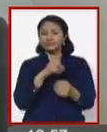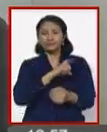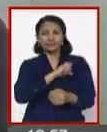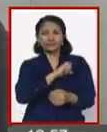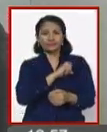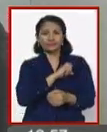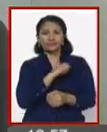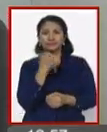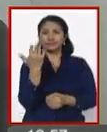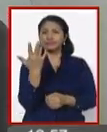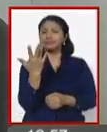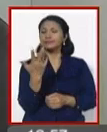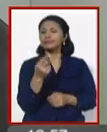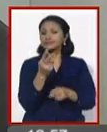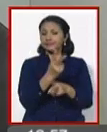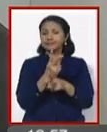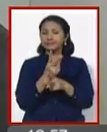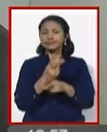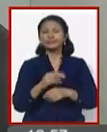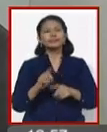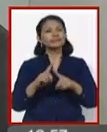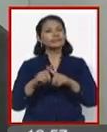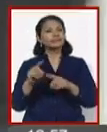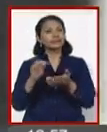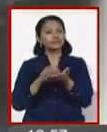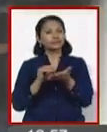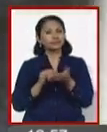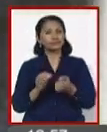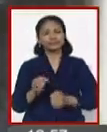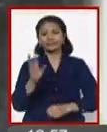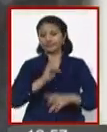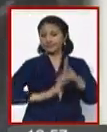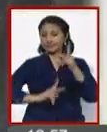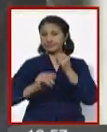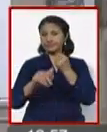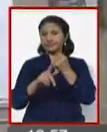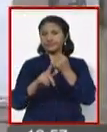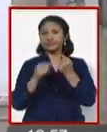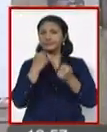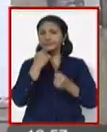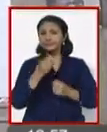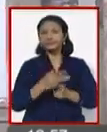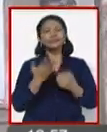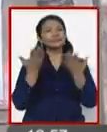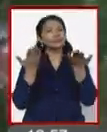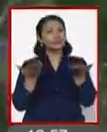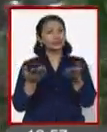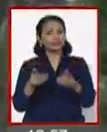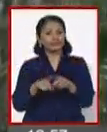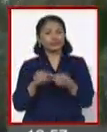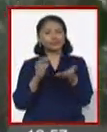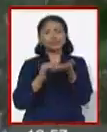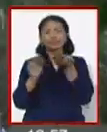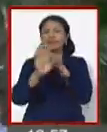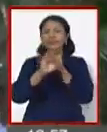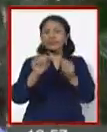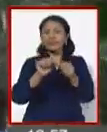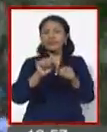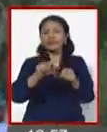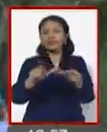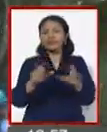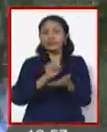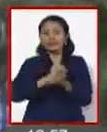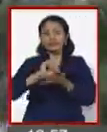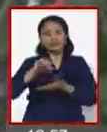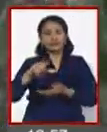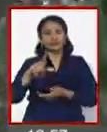unos 5 gendarmes están custodiando, ¿no? Pero que no es suficiente. Pobladores y dirigentes manifiestan que existe inseguridad en el municipio